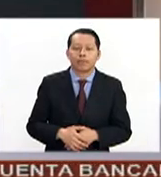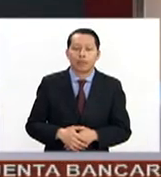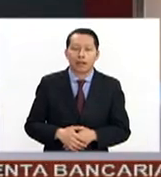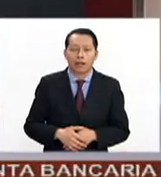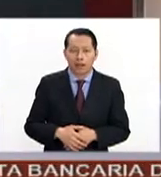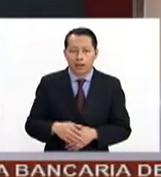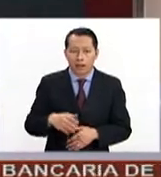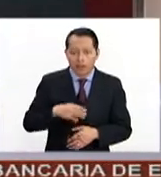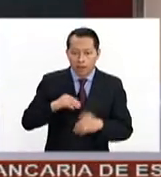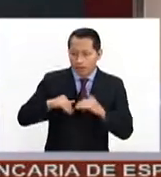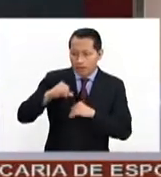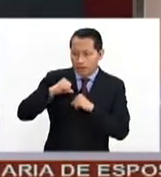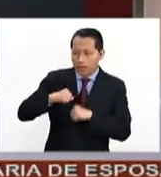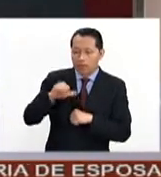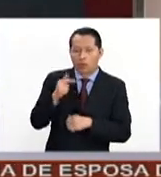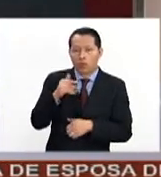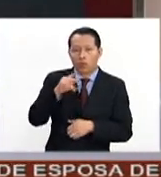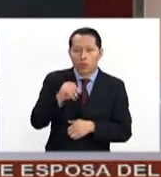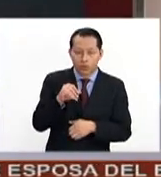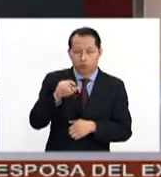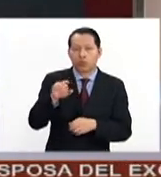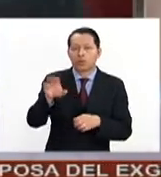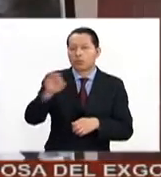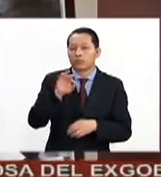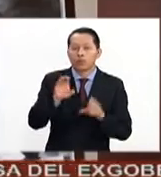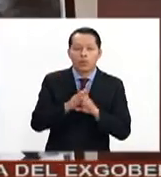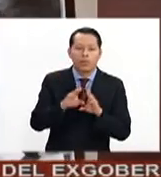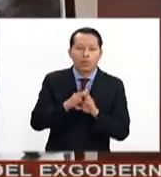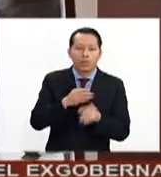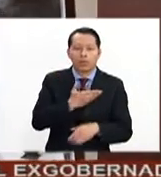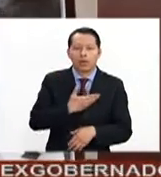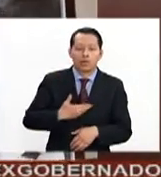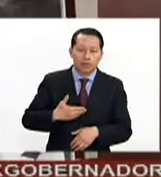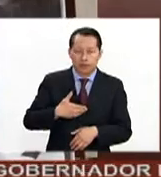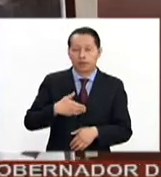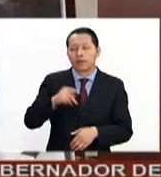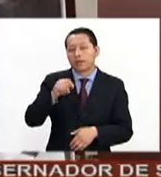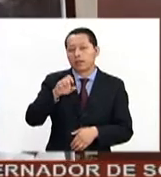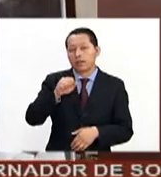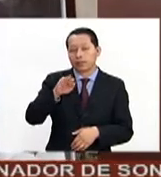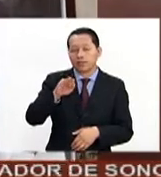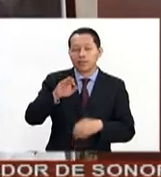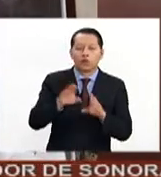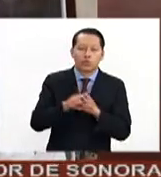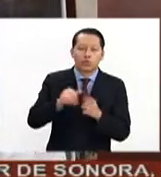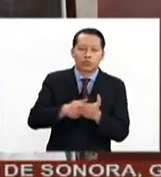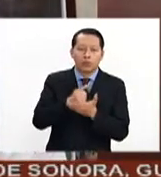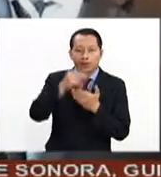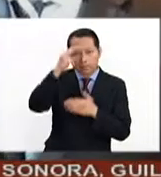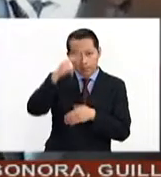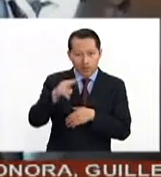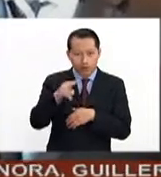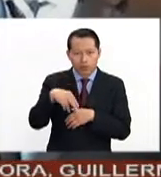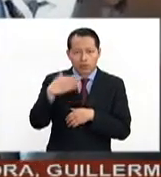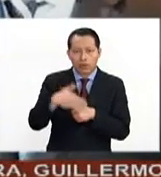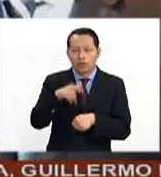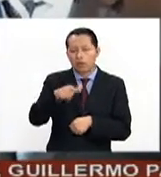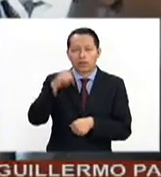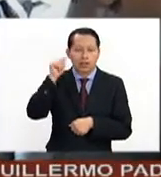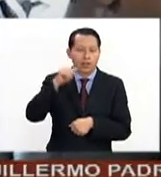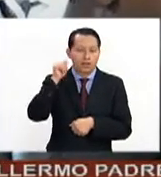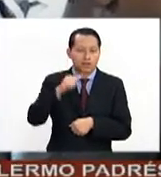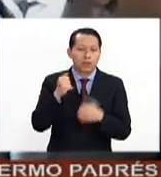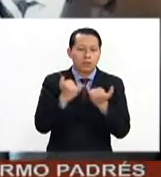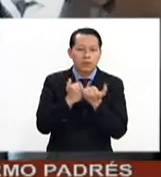El magistrado Álvaro Augusto Pérez Juárez fue electo como presidente del Tribunal Superior de Justicia de la Ciudad de México. Va a tomar posesión el 17 de abril y